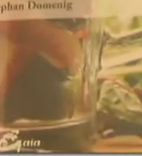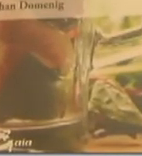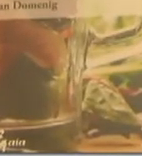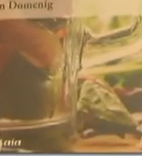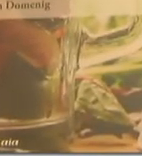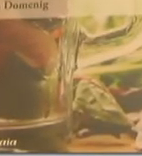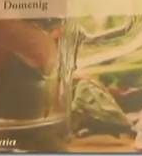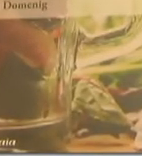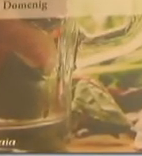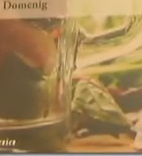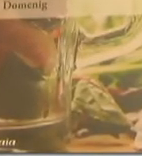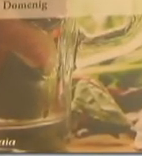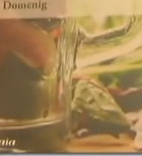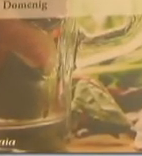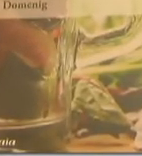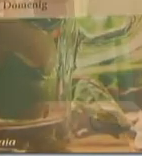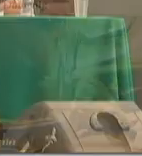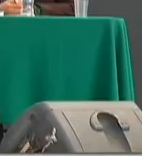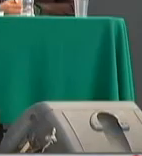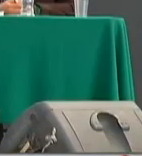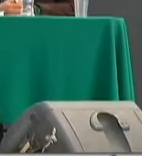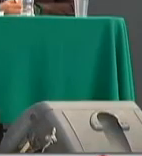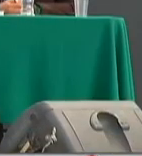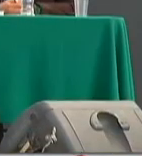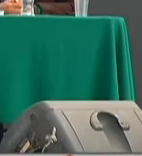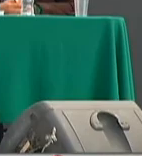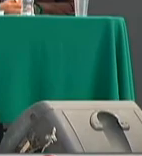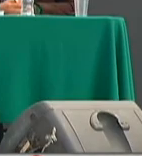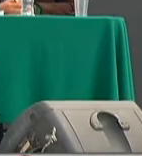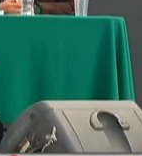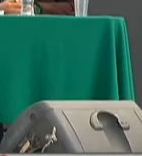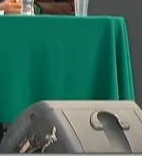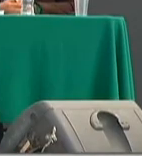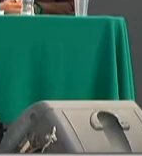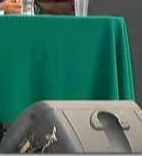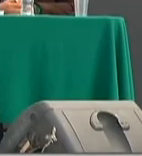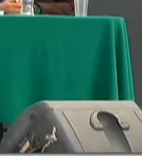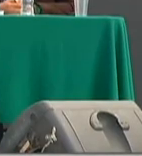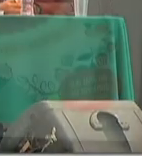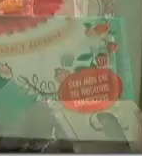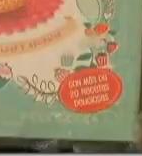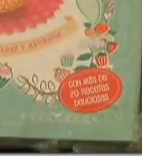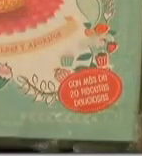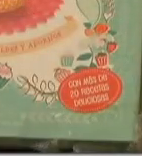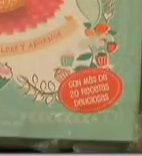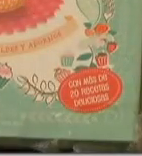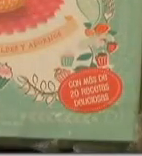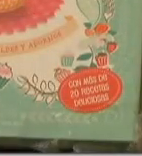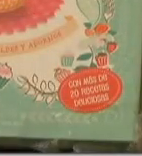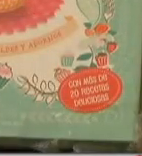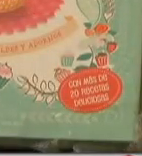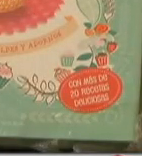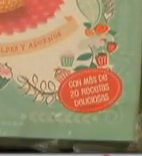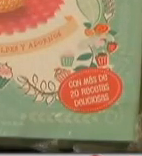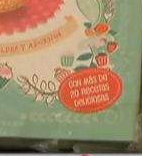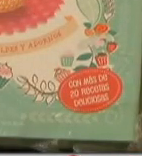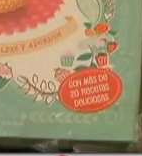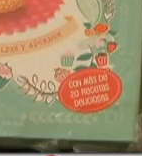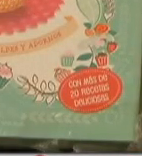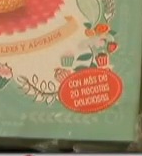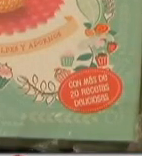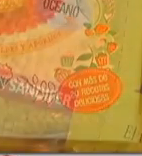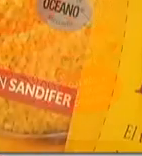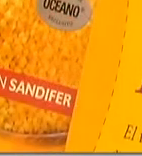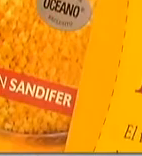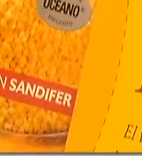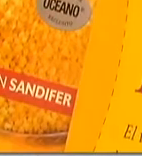lee. Sí, hay que leer sobre la cocina. El evento único en su tipo reunió a 27 casas editoriales de 8 estados